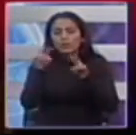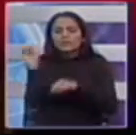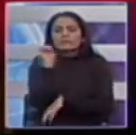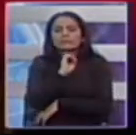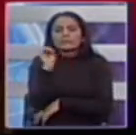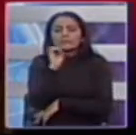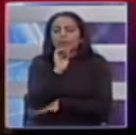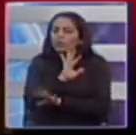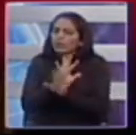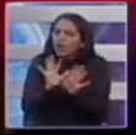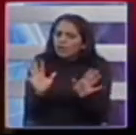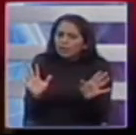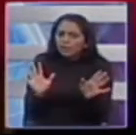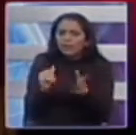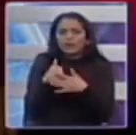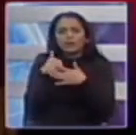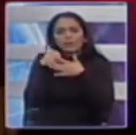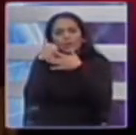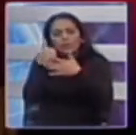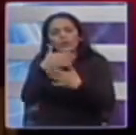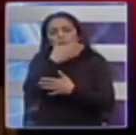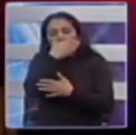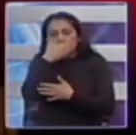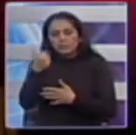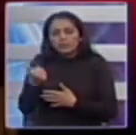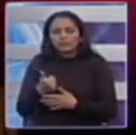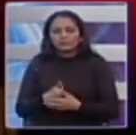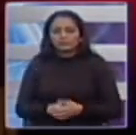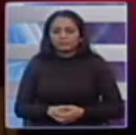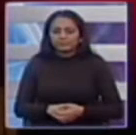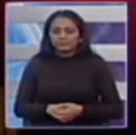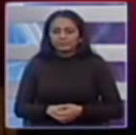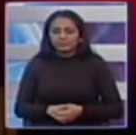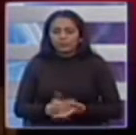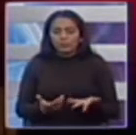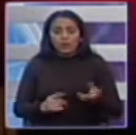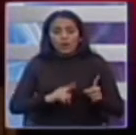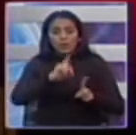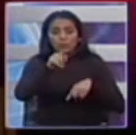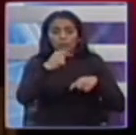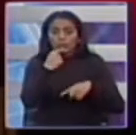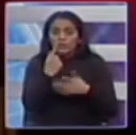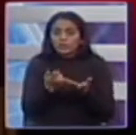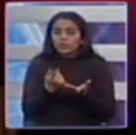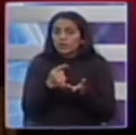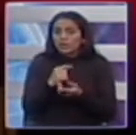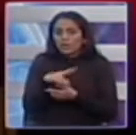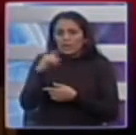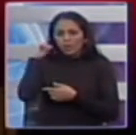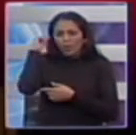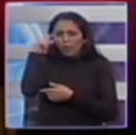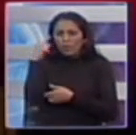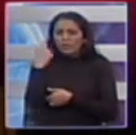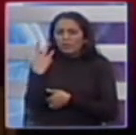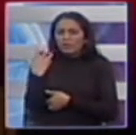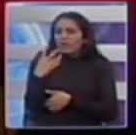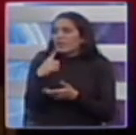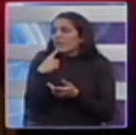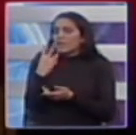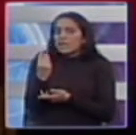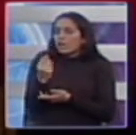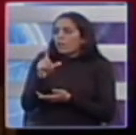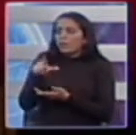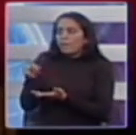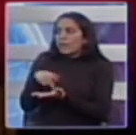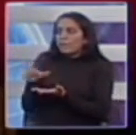especulación, la información privilegiada. Sin embargo, que ha generado los municipios. Se le ha calificado a esta ley como una ley confiscatoria. eso es otra de las falsedades.